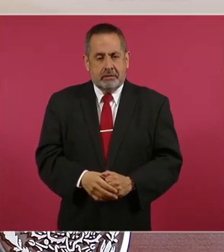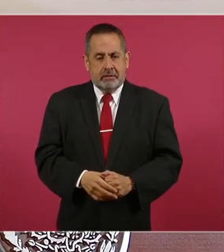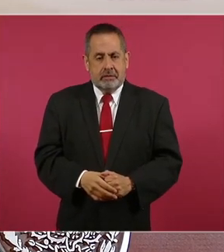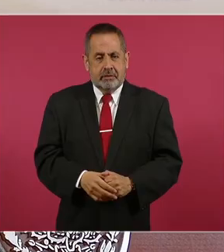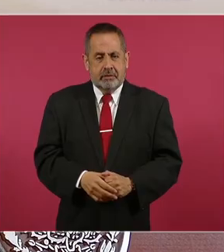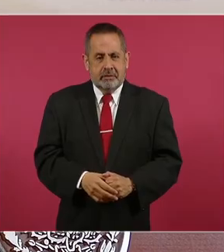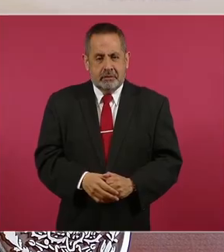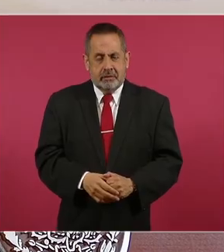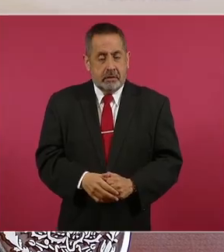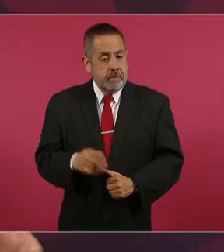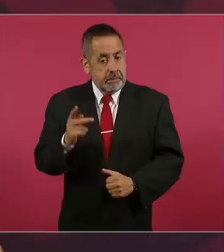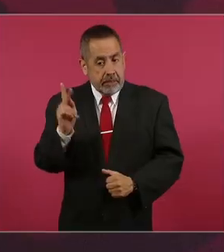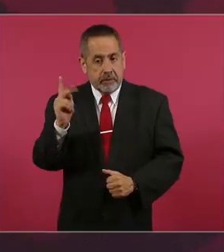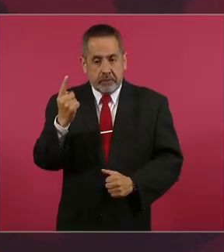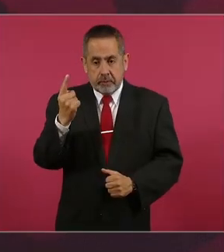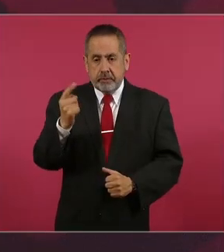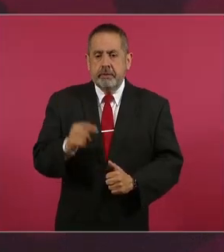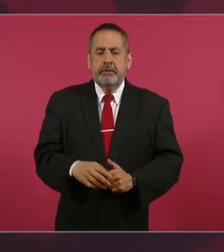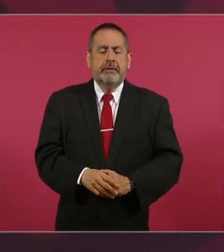Sin embargo,